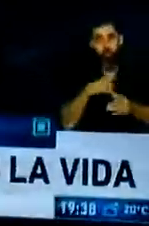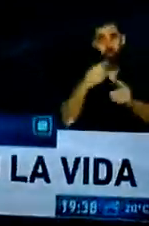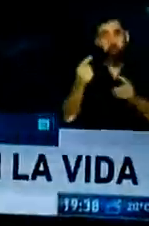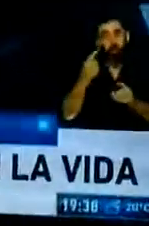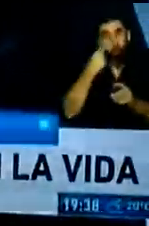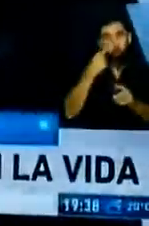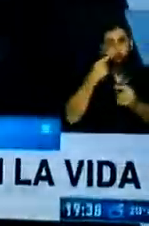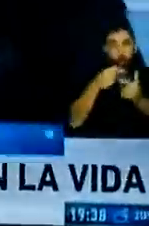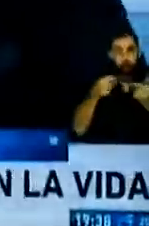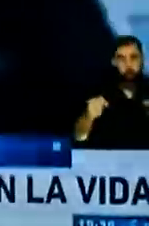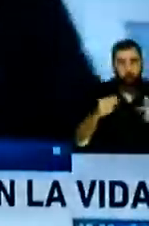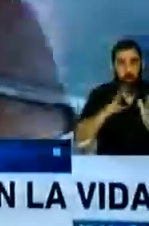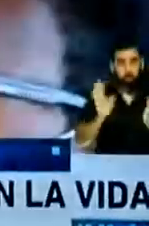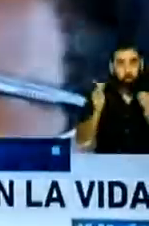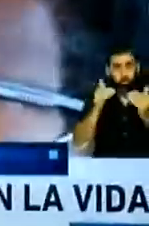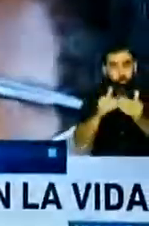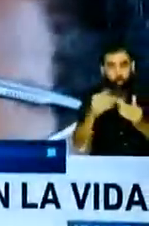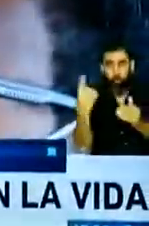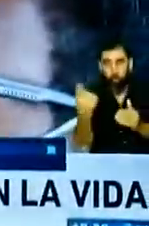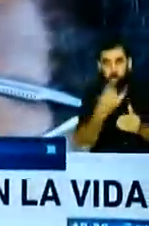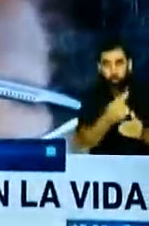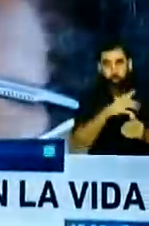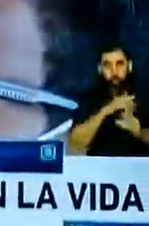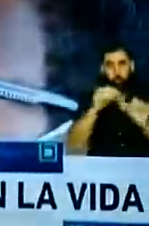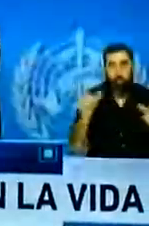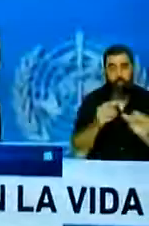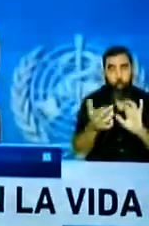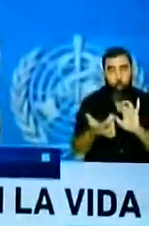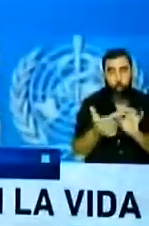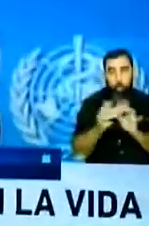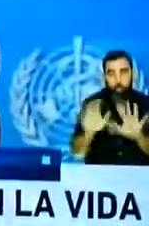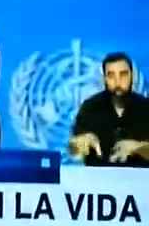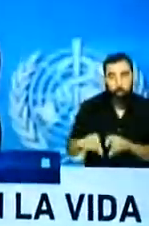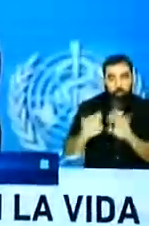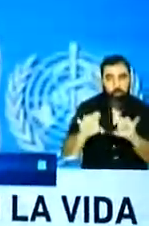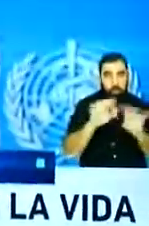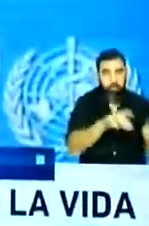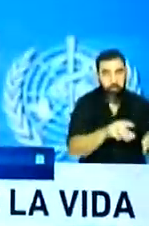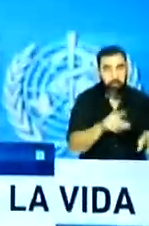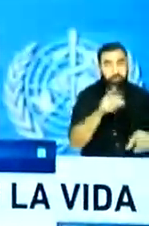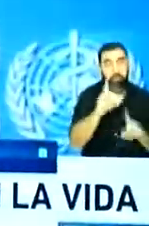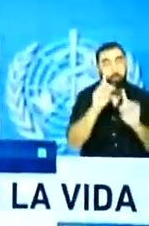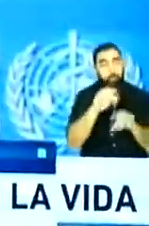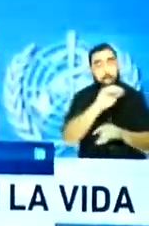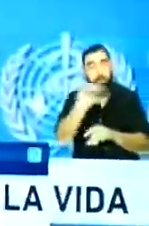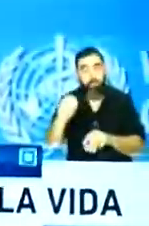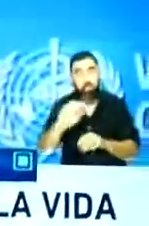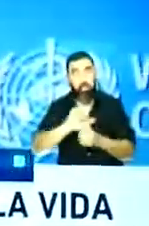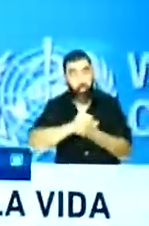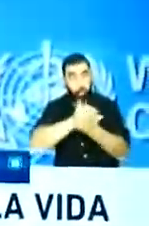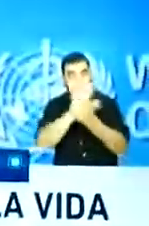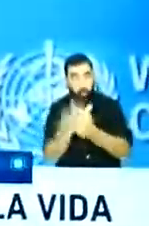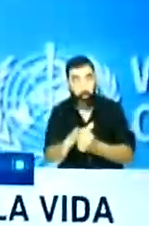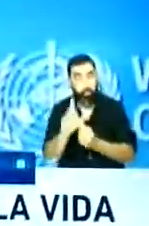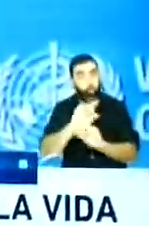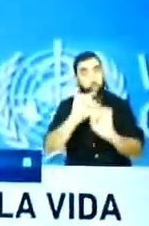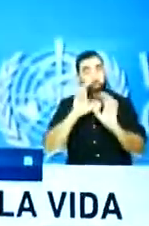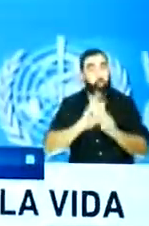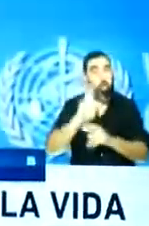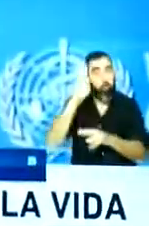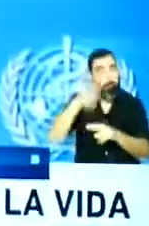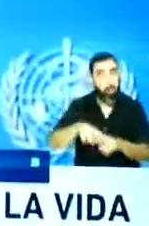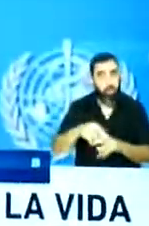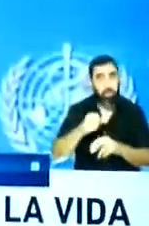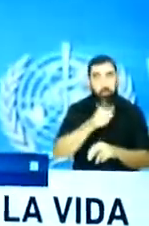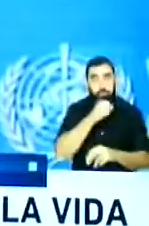pruebas, hay que aislar los casos y trazar los contactos. Tedros advirtió que el coronavirus no solo mata a la